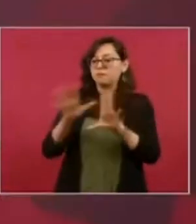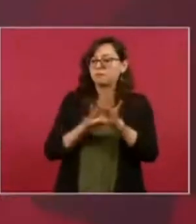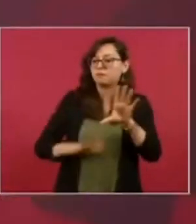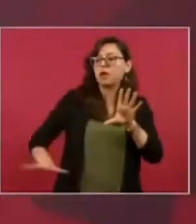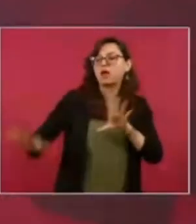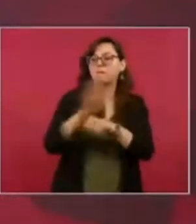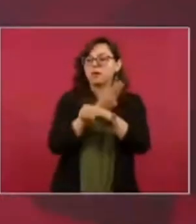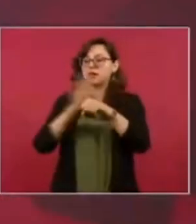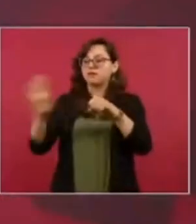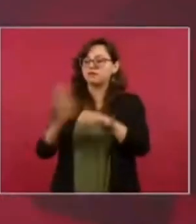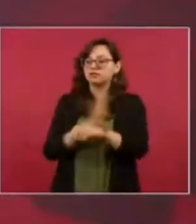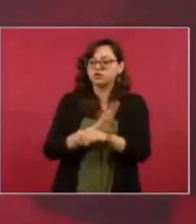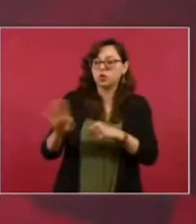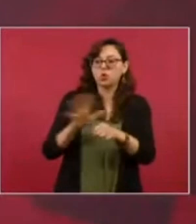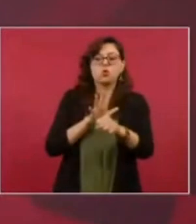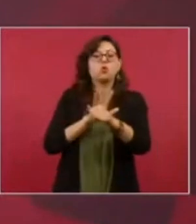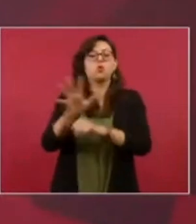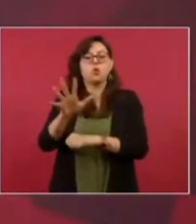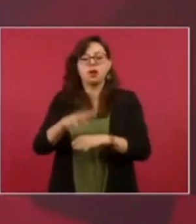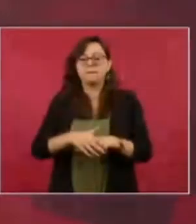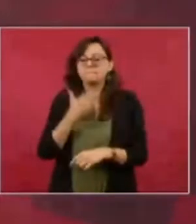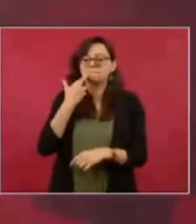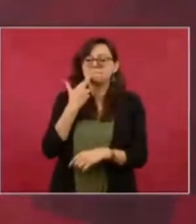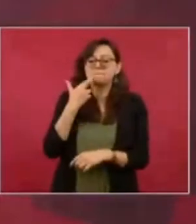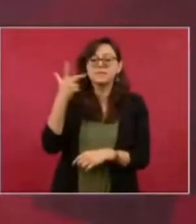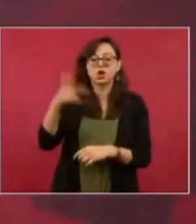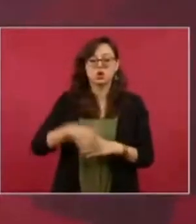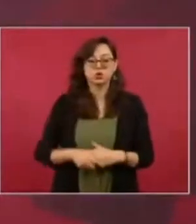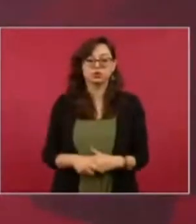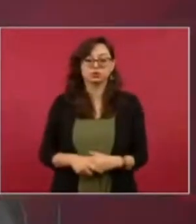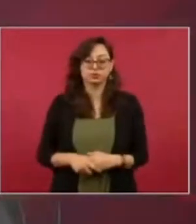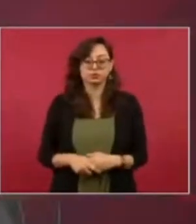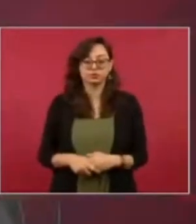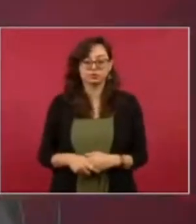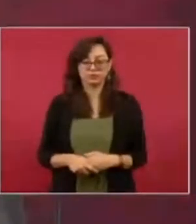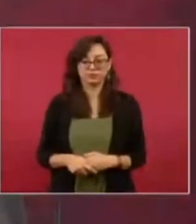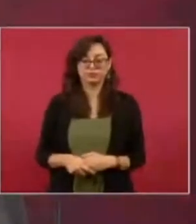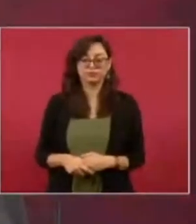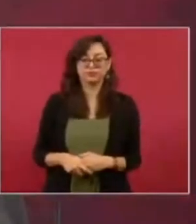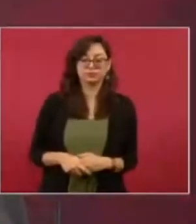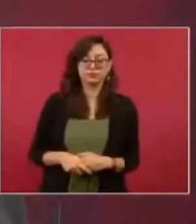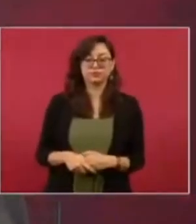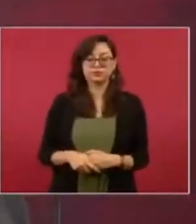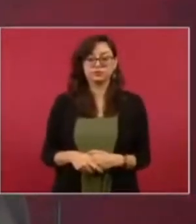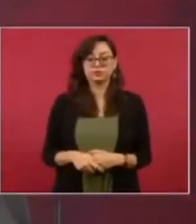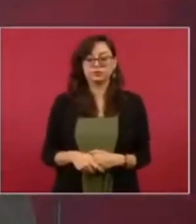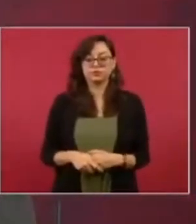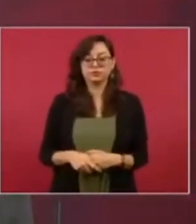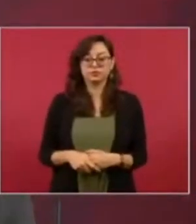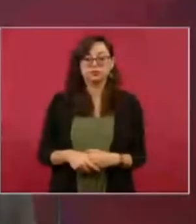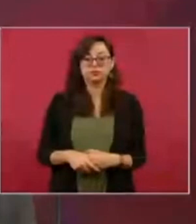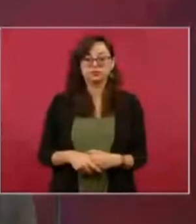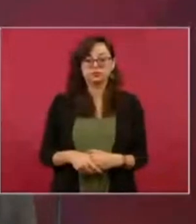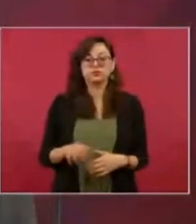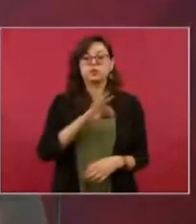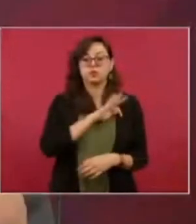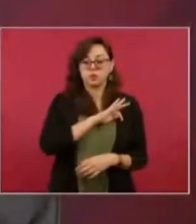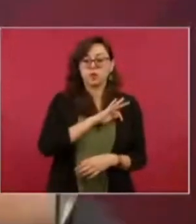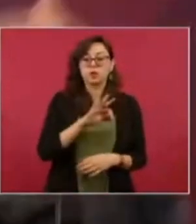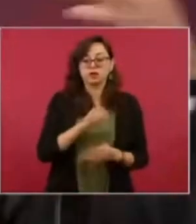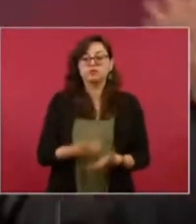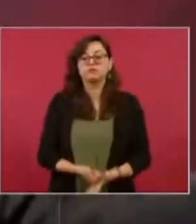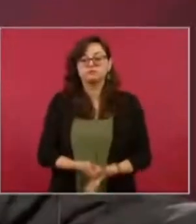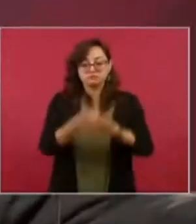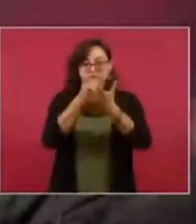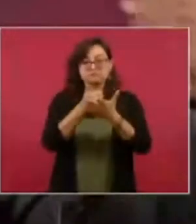pide Pues debe haber un posicionamiento por parte de los ministros de corte debe haber un posicionamiento por parte de la judicatura del